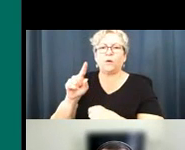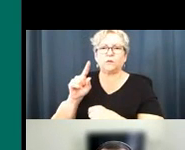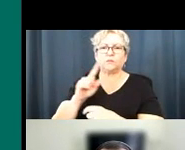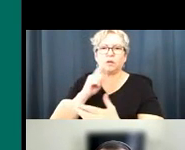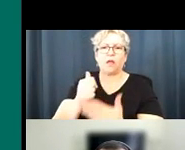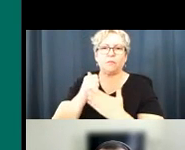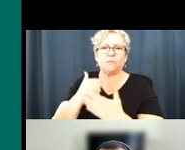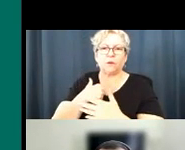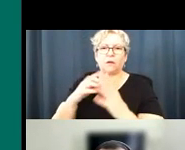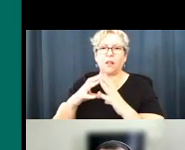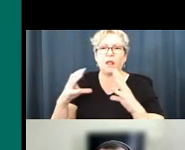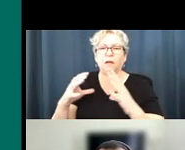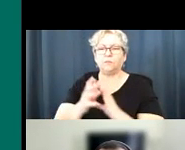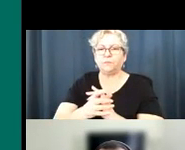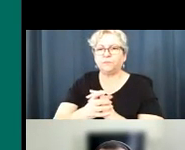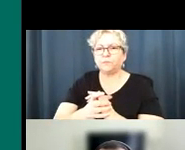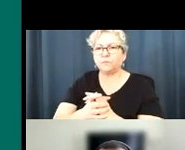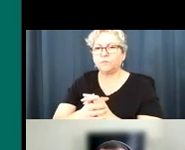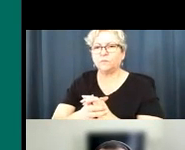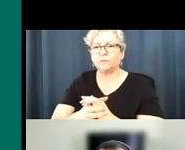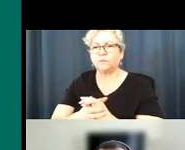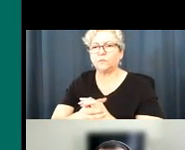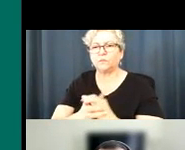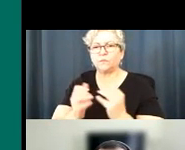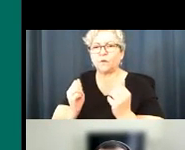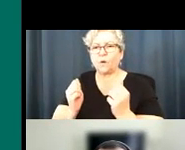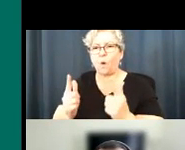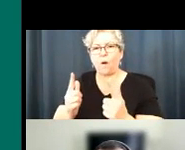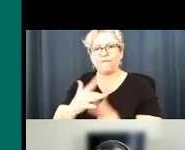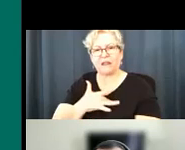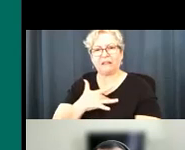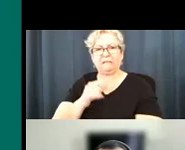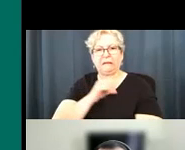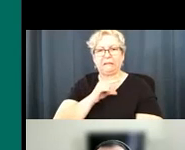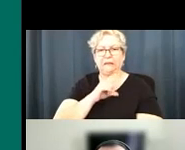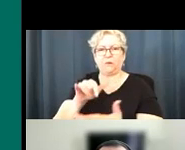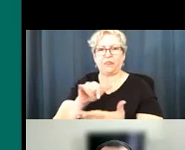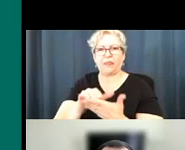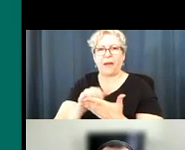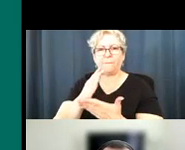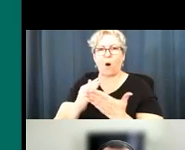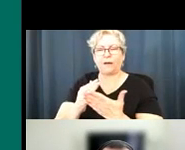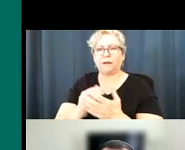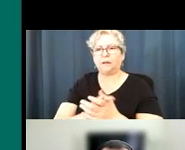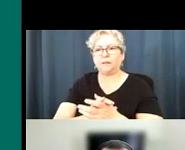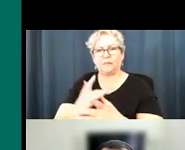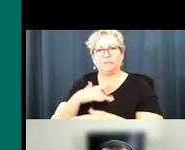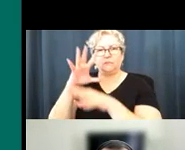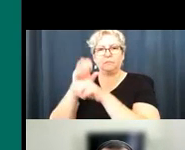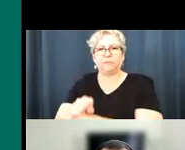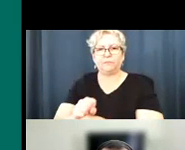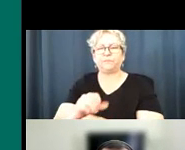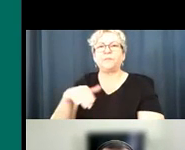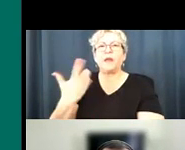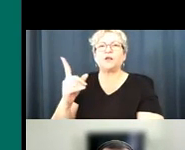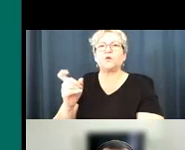Gracias. Entonces, esa fue una muy buena pregunta. Entonces, eso, ¿verdad? Somos culpables de hacer eso, ¿verdad?